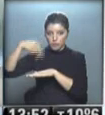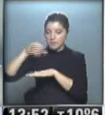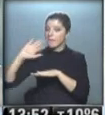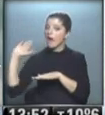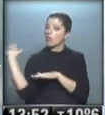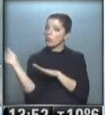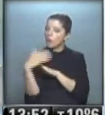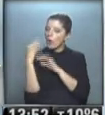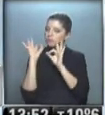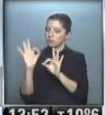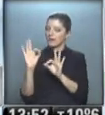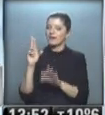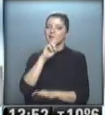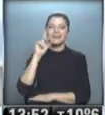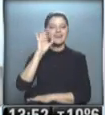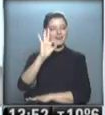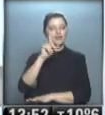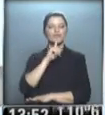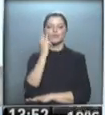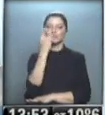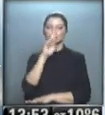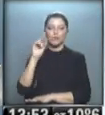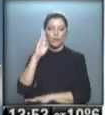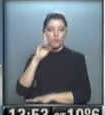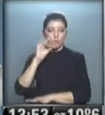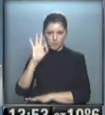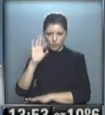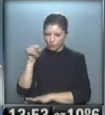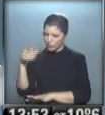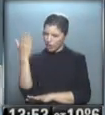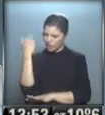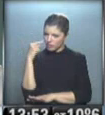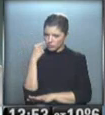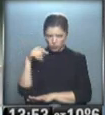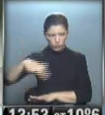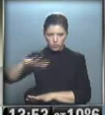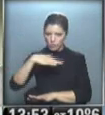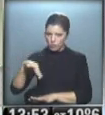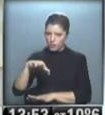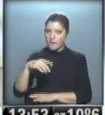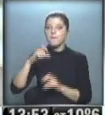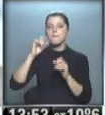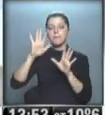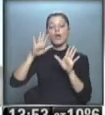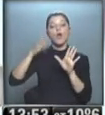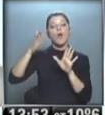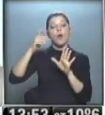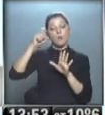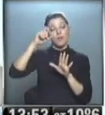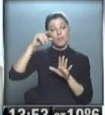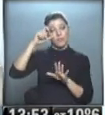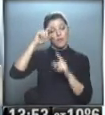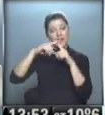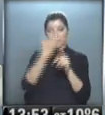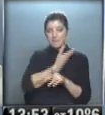turbio y Agustín no sé si conocías antes la región pero cuando kirner llegó a